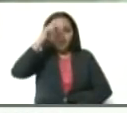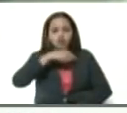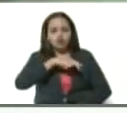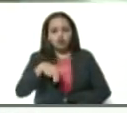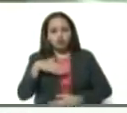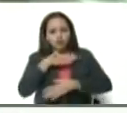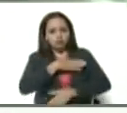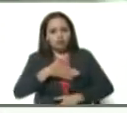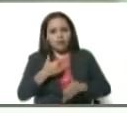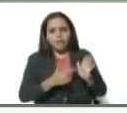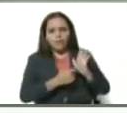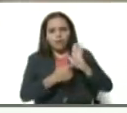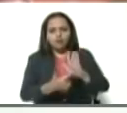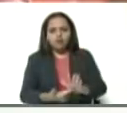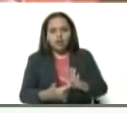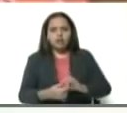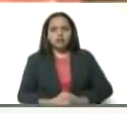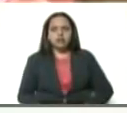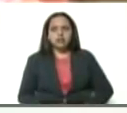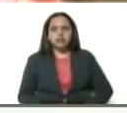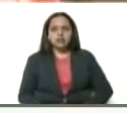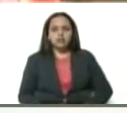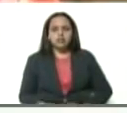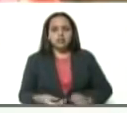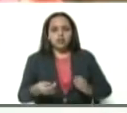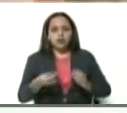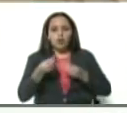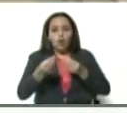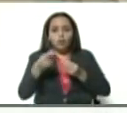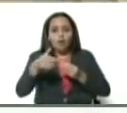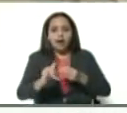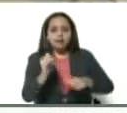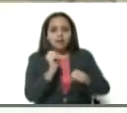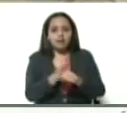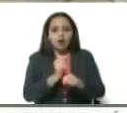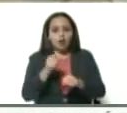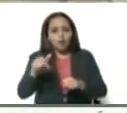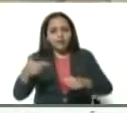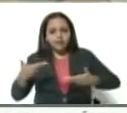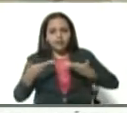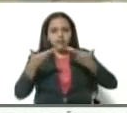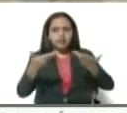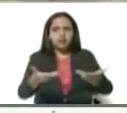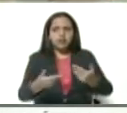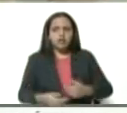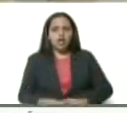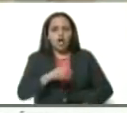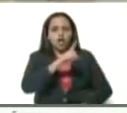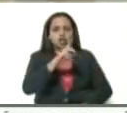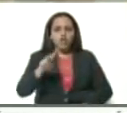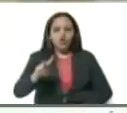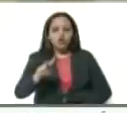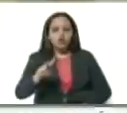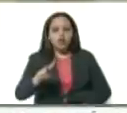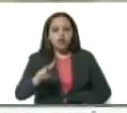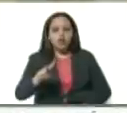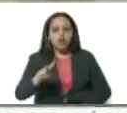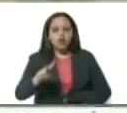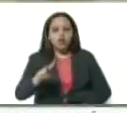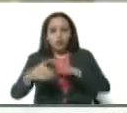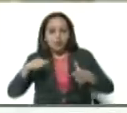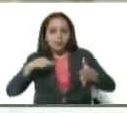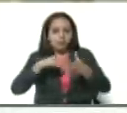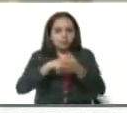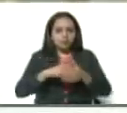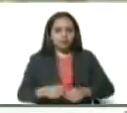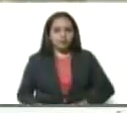complace mostrar el resultado de esta inversión. Hemos entregado el día de hoy 12 áreas recuperadas,